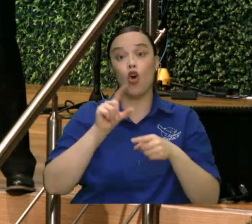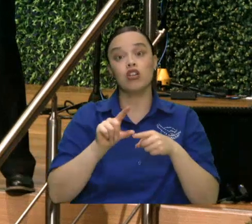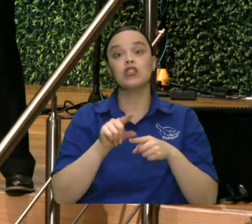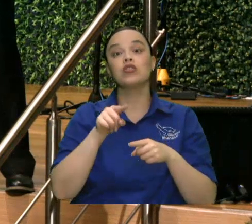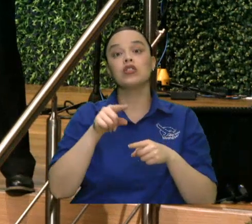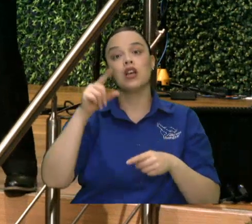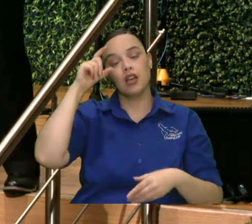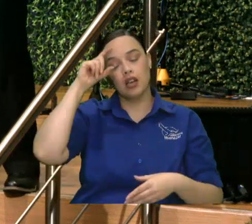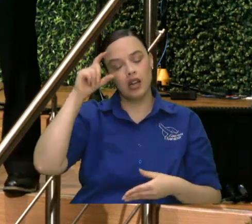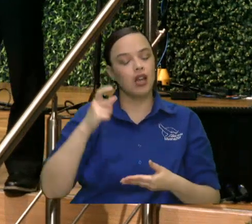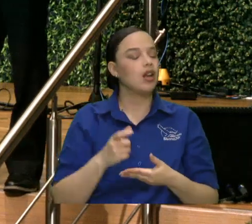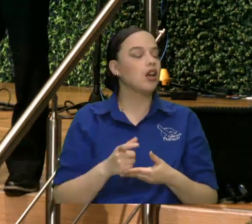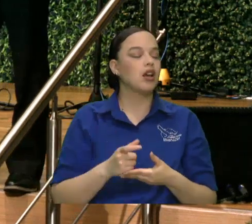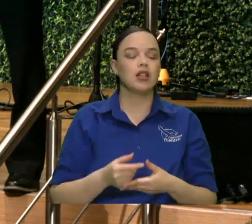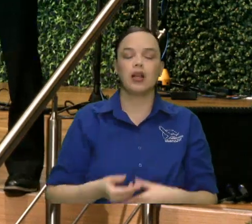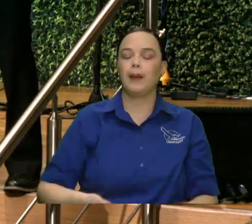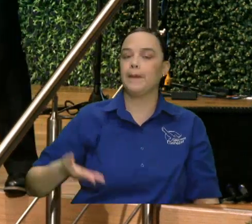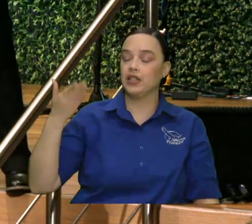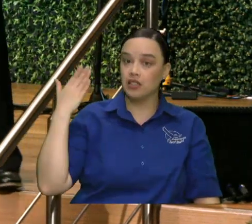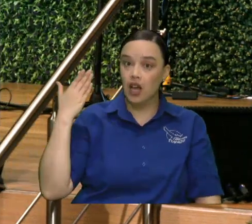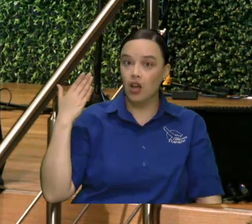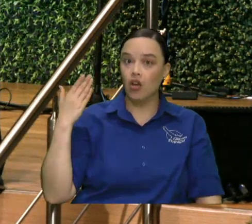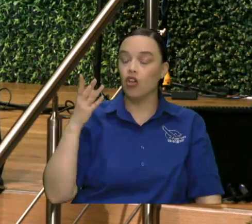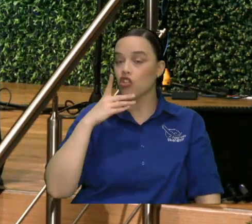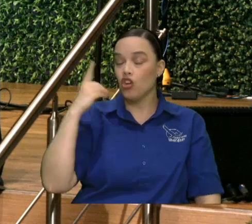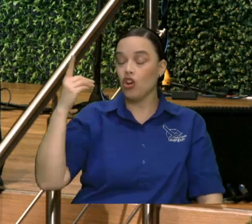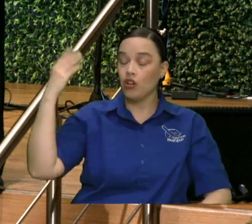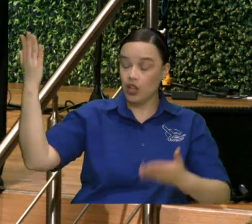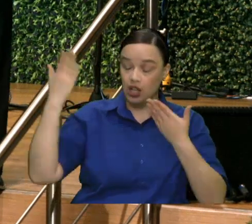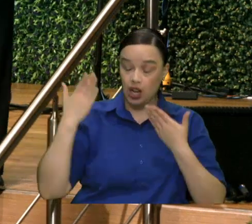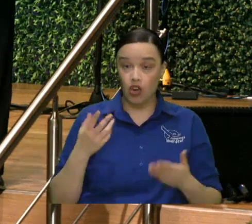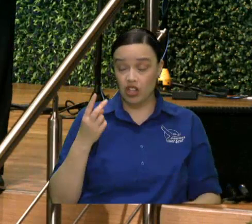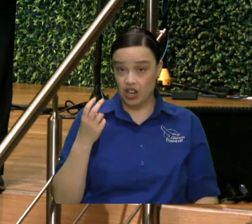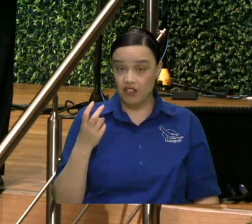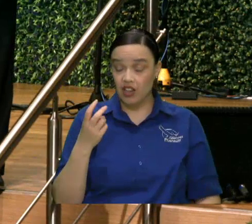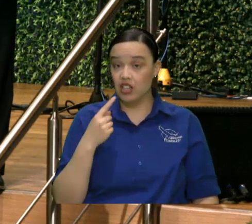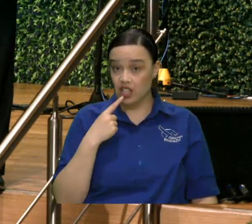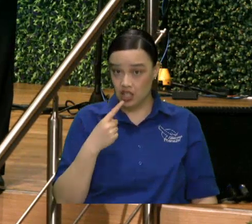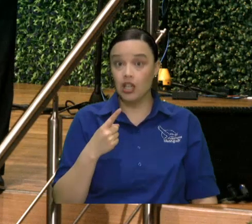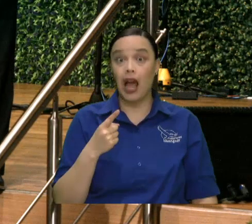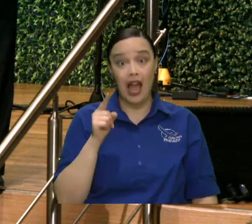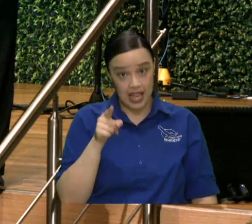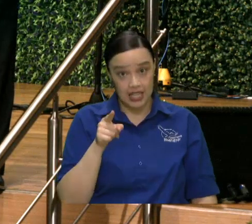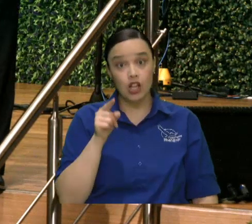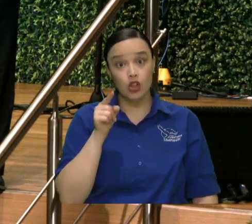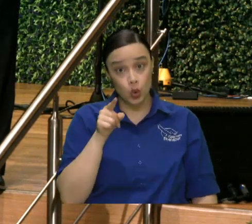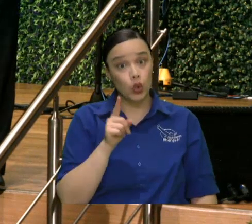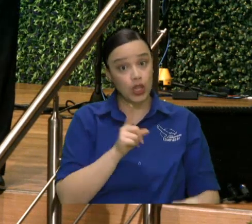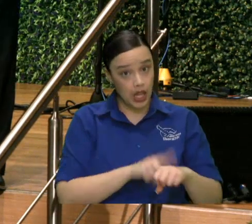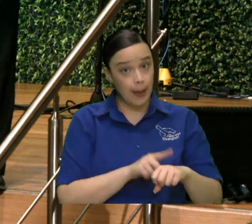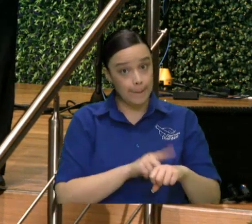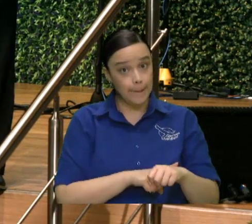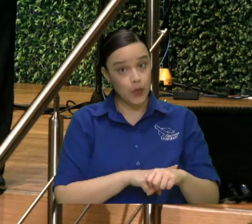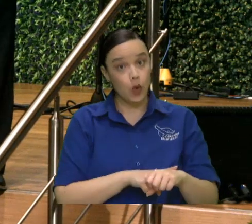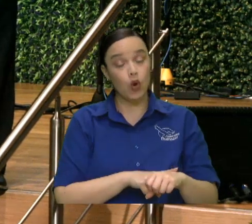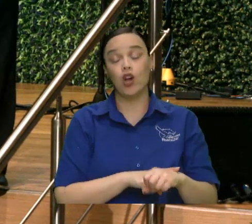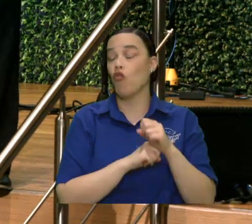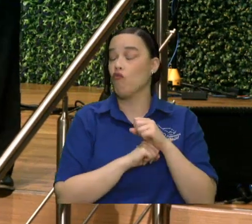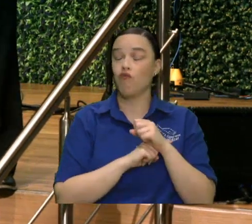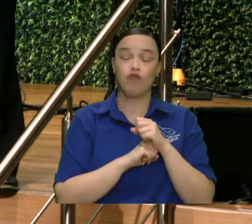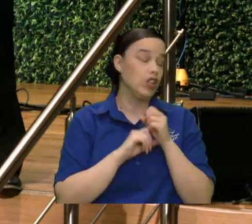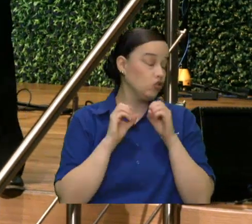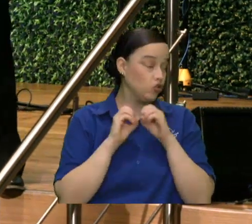ya habían quedado en el pasado yo las va a traer de nuevo iba a decir ahí está es tu momento para que lo termine de una vez